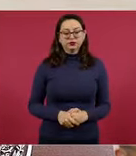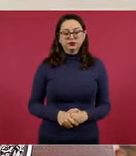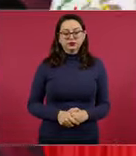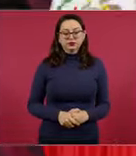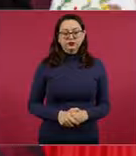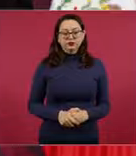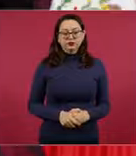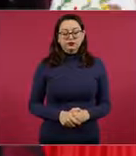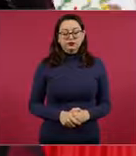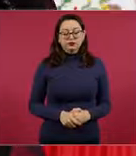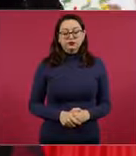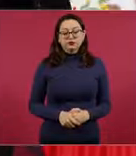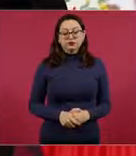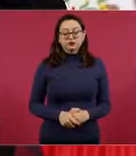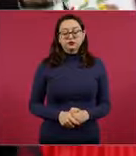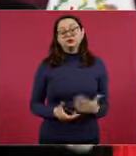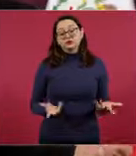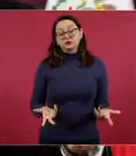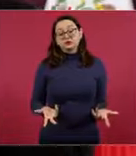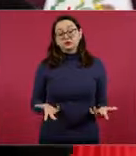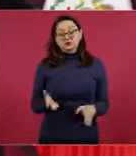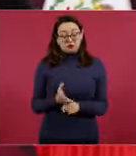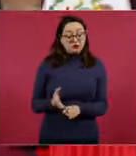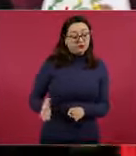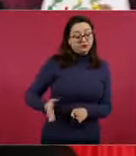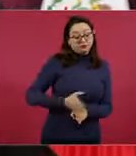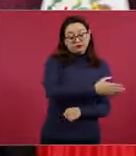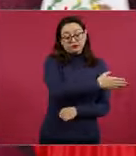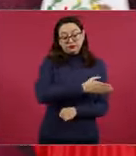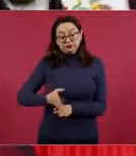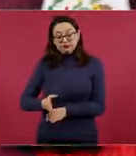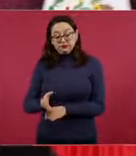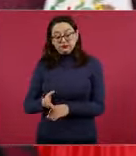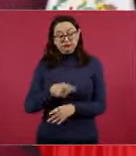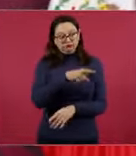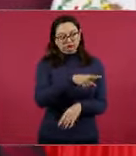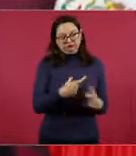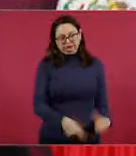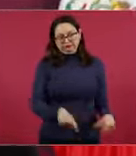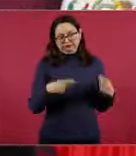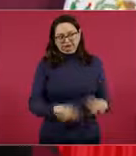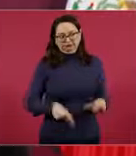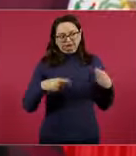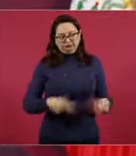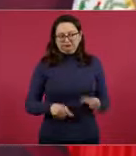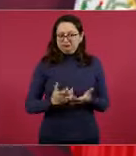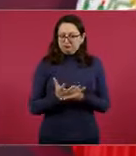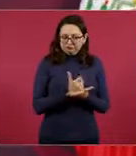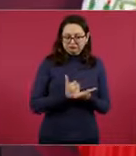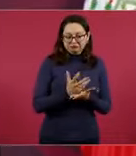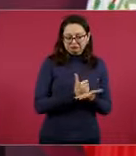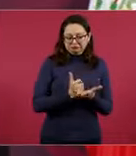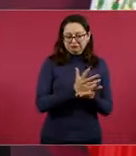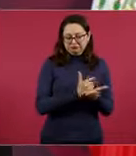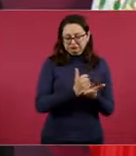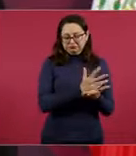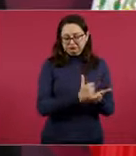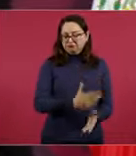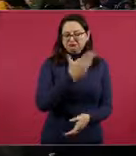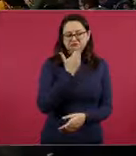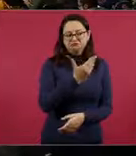Pero pues les fue muy bien a una minoría y desde luego a él, porque Salinas